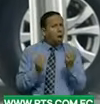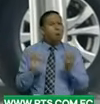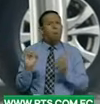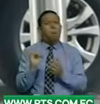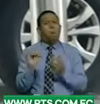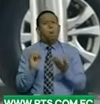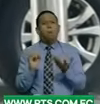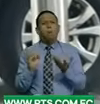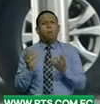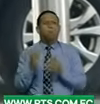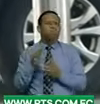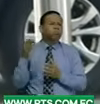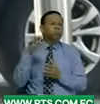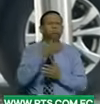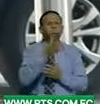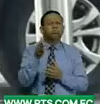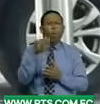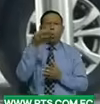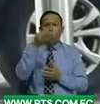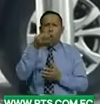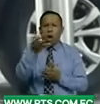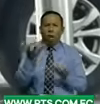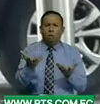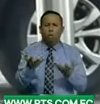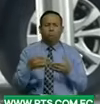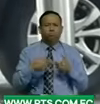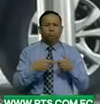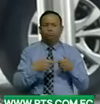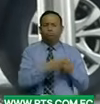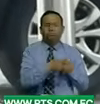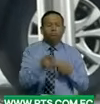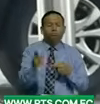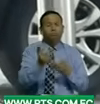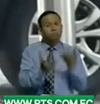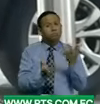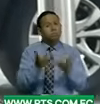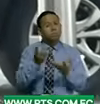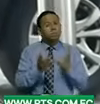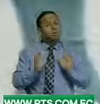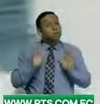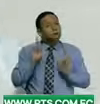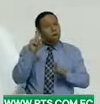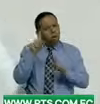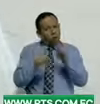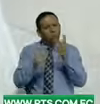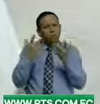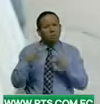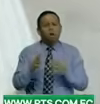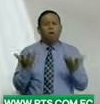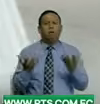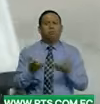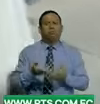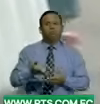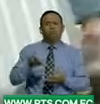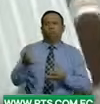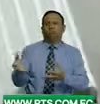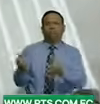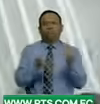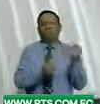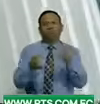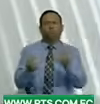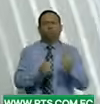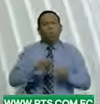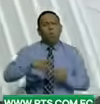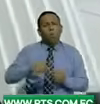hasta Durán, que es lo poblado y tal, seguro en alguno de esos trayectos ya me bajaron las maletas. La autoridad